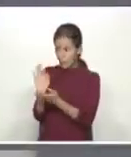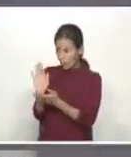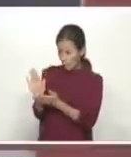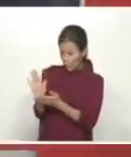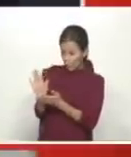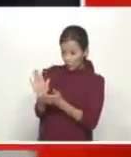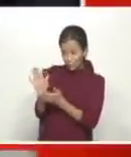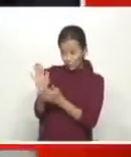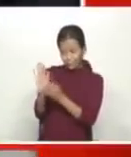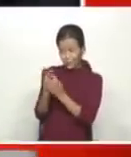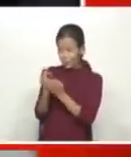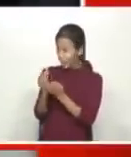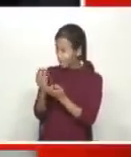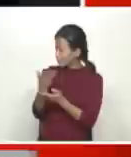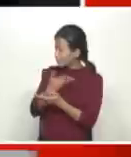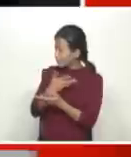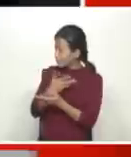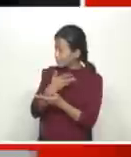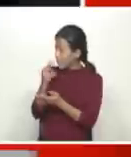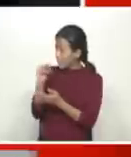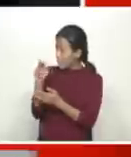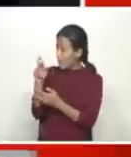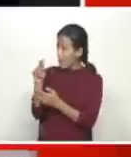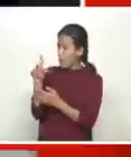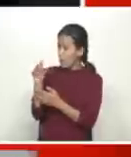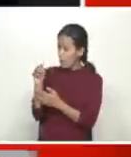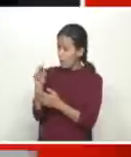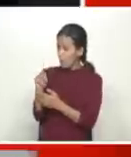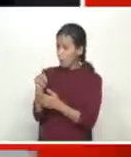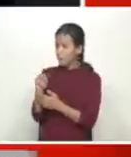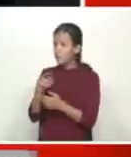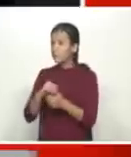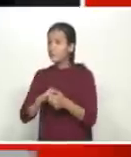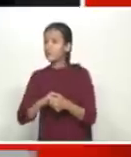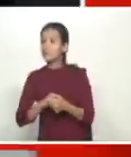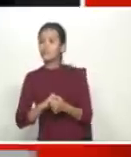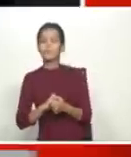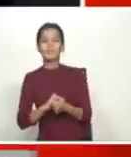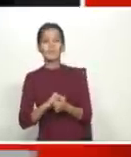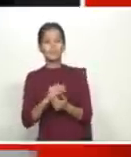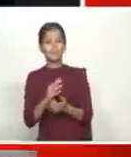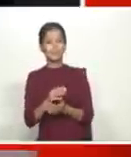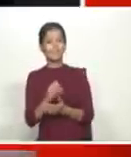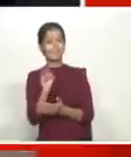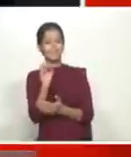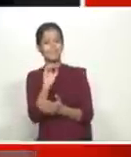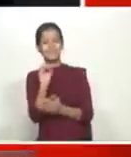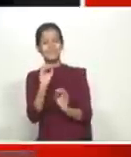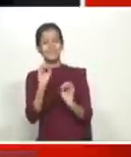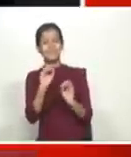de...? No. ¿El de Marlon? No. Ah, porque te pueden... Aunque lo puedan ahorita.